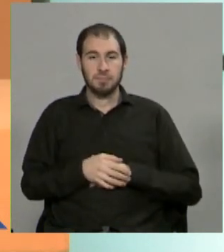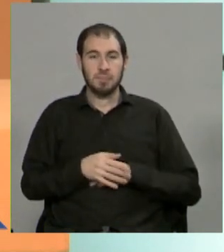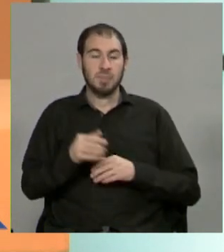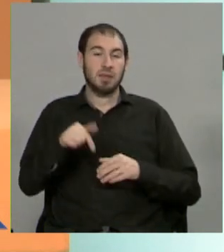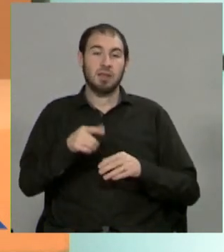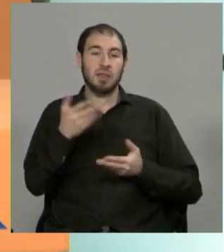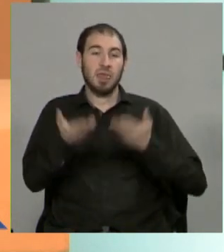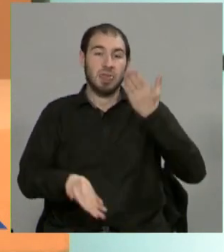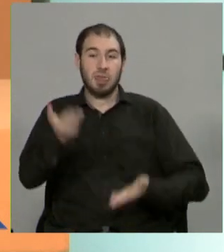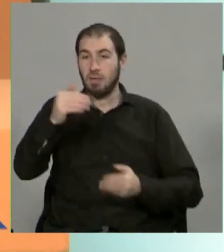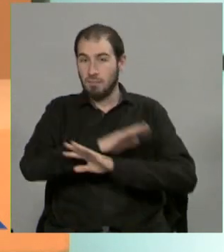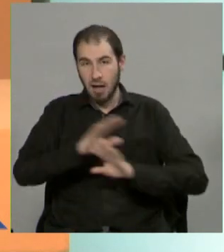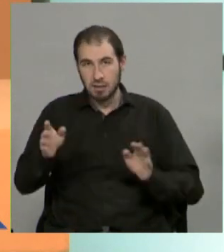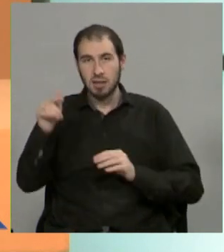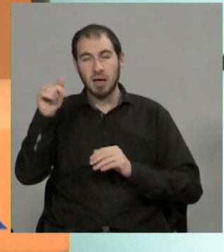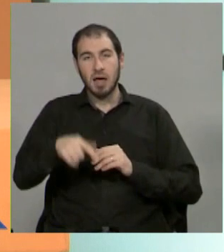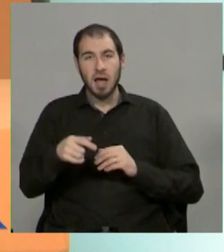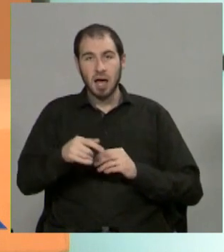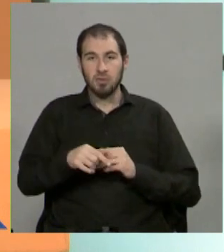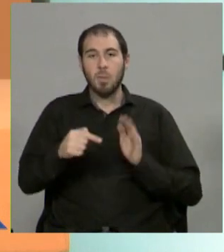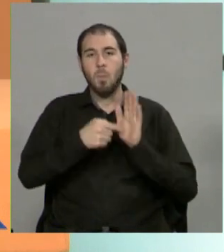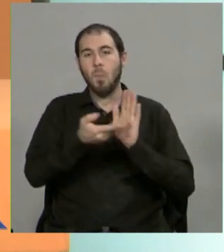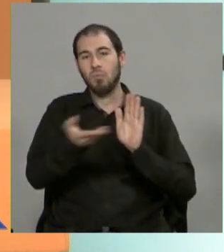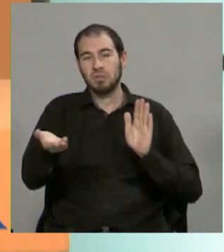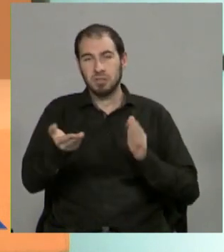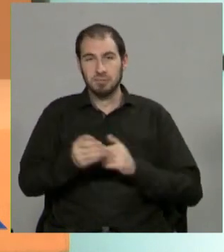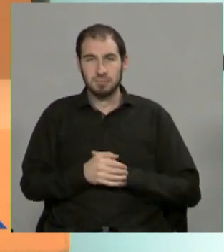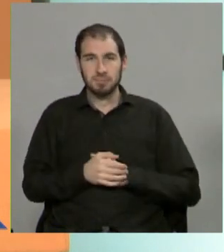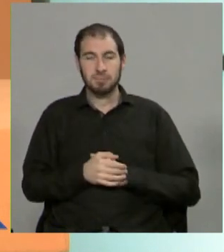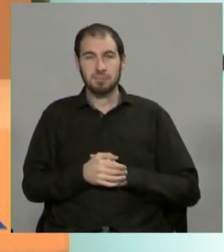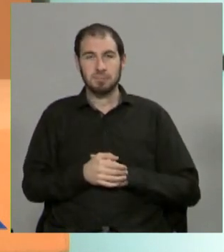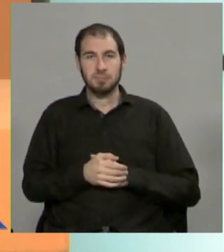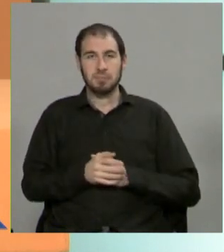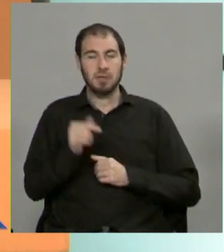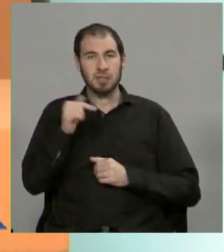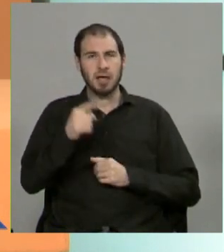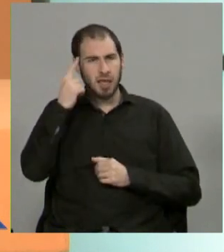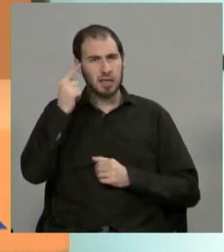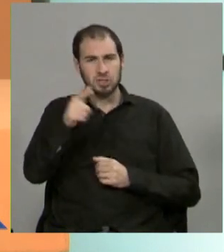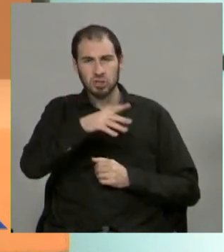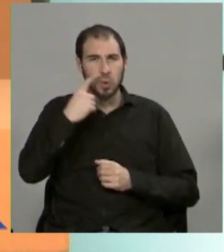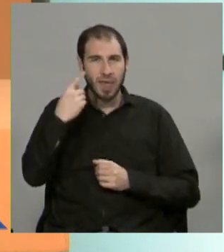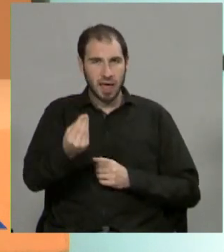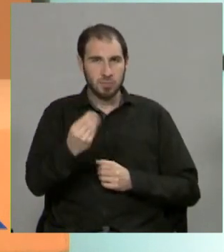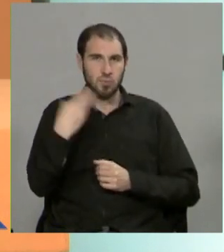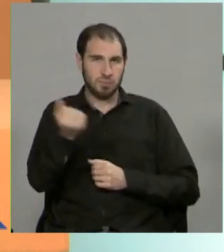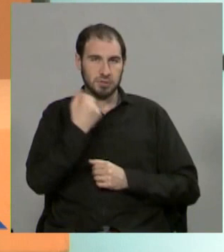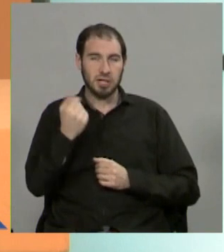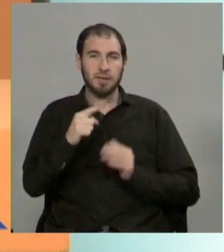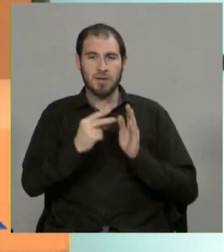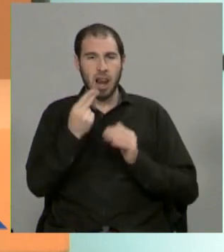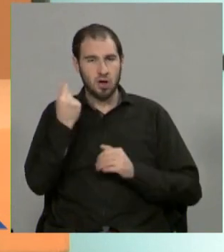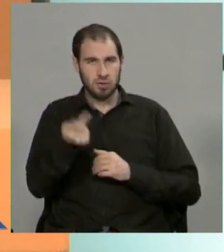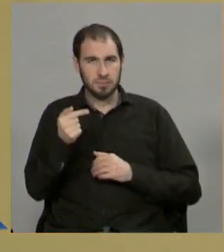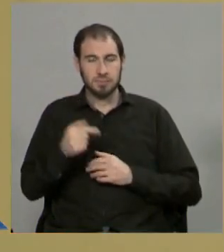perpetuar la desigualdad de género, rápidamente es puesto de manifiesto en lo público, y eso habla de una conciencia ciudadana que también es importante poner en valor,